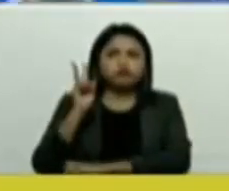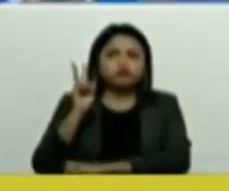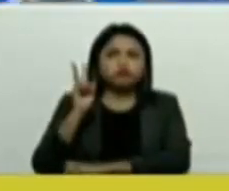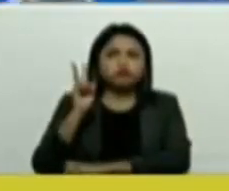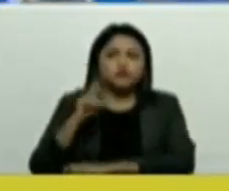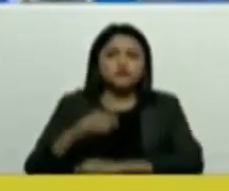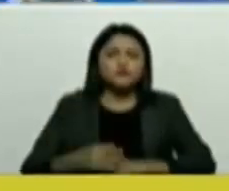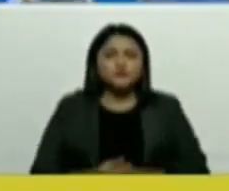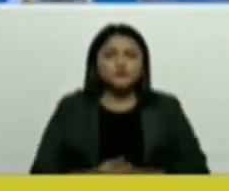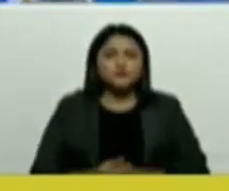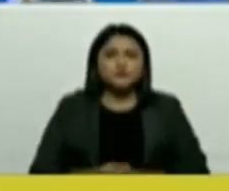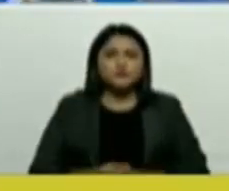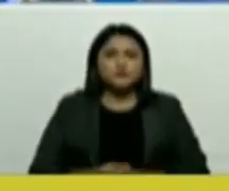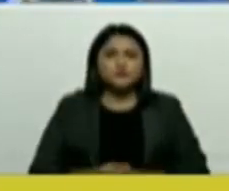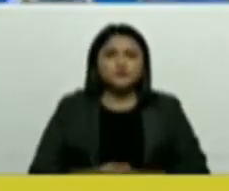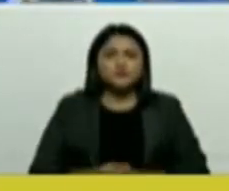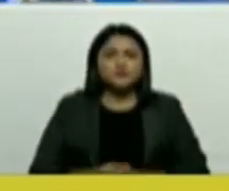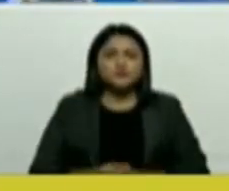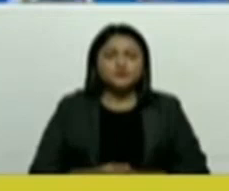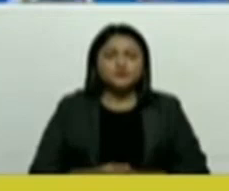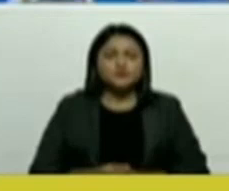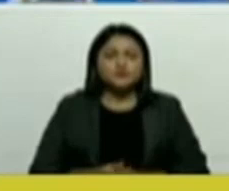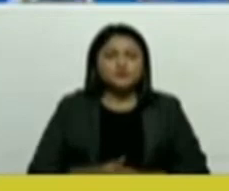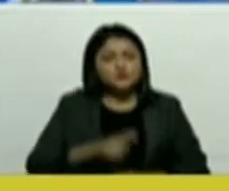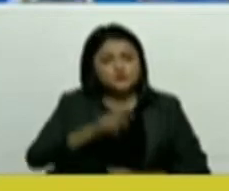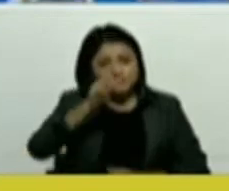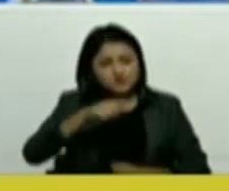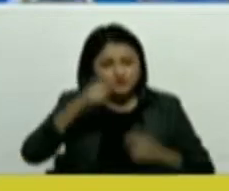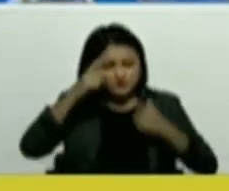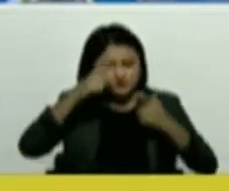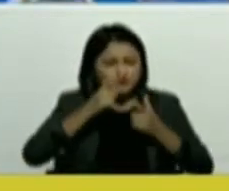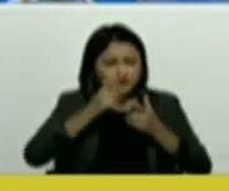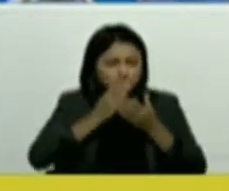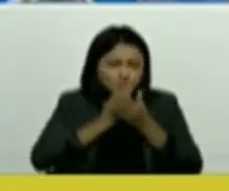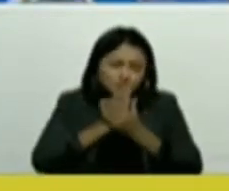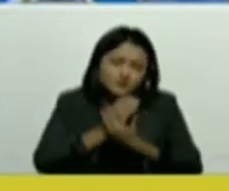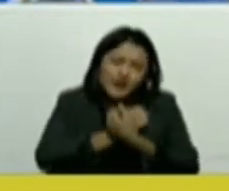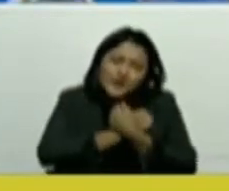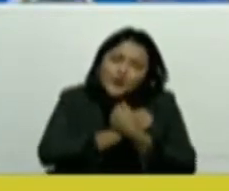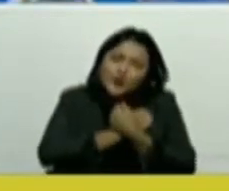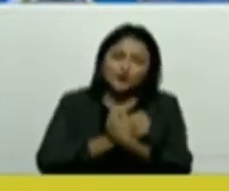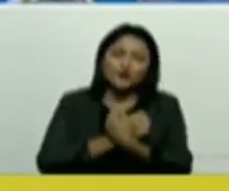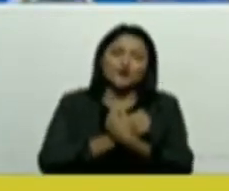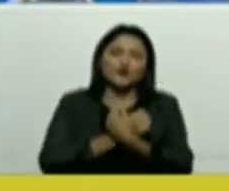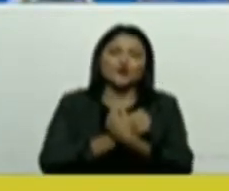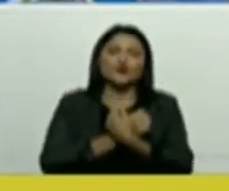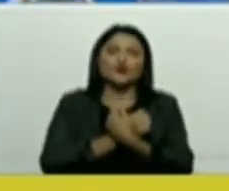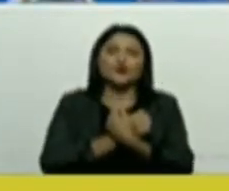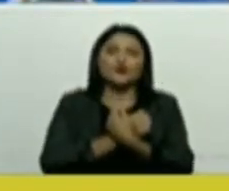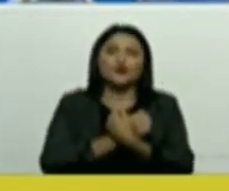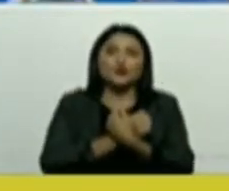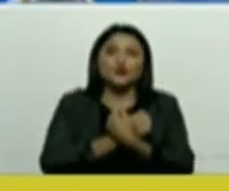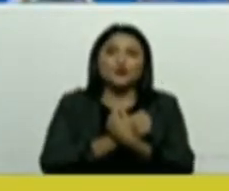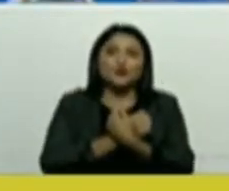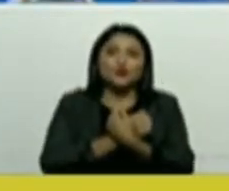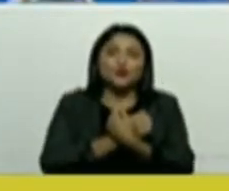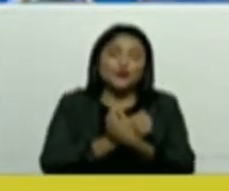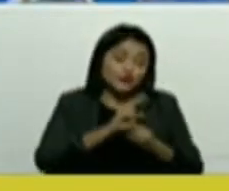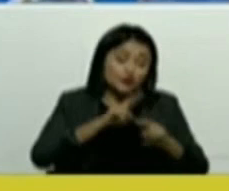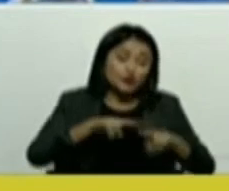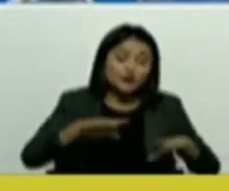Was gentle and loving. Era un hombre gentil y amoroso. To